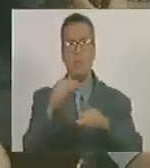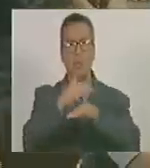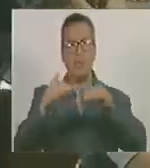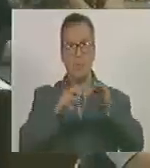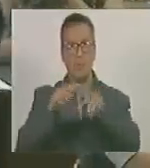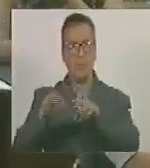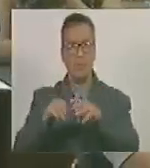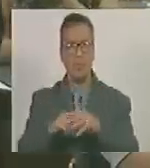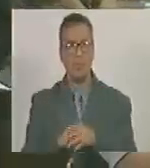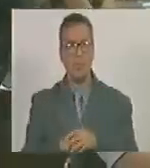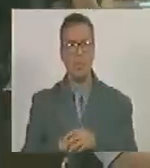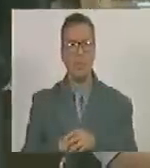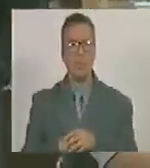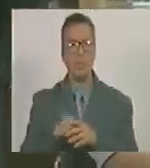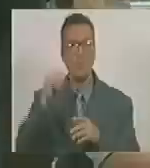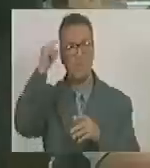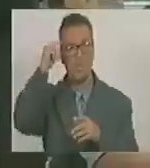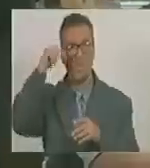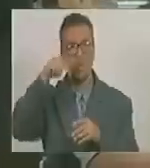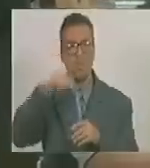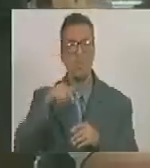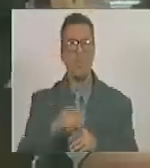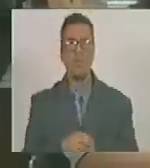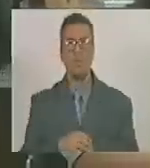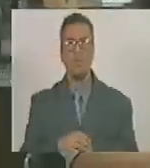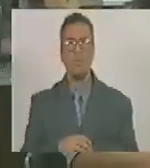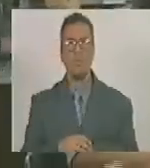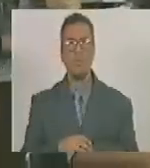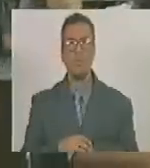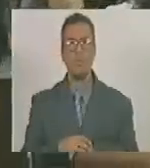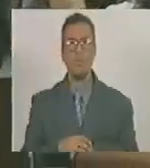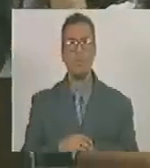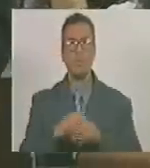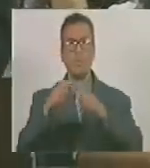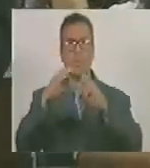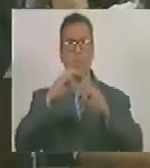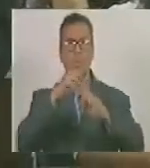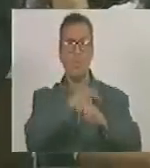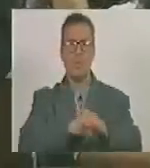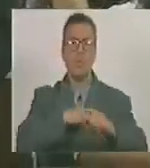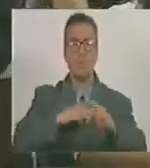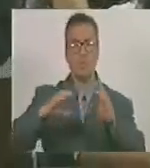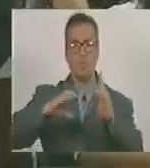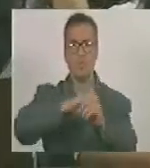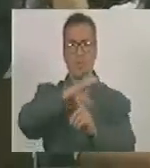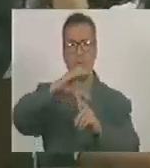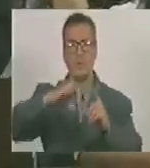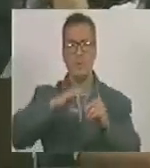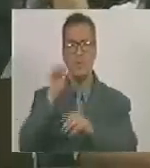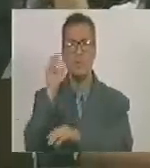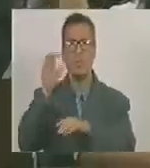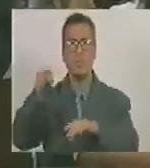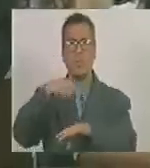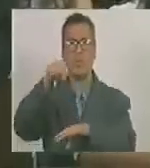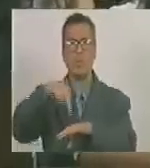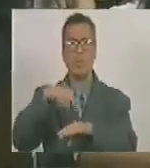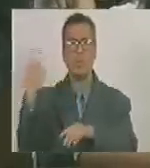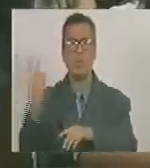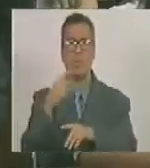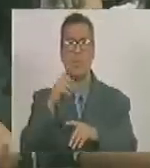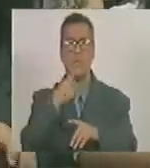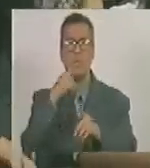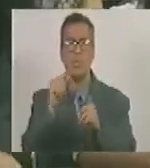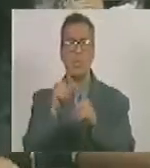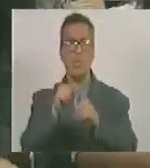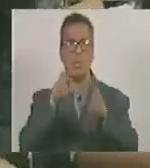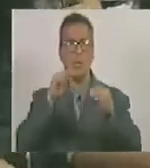Subsecretaria. Hoy hemos, desde la Comisión de Cultura de la Asamblea Nacional, hemos pedido el derecho de palabra